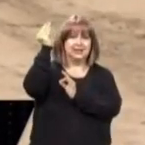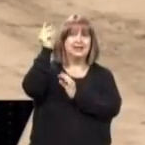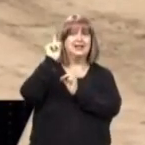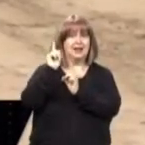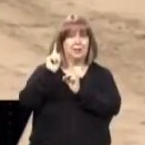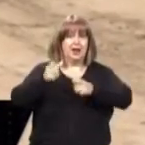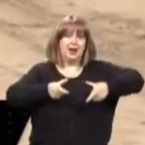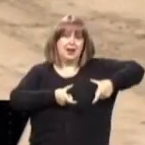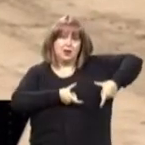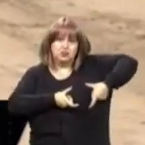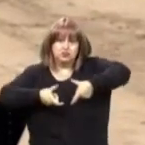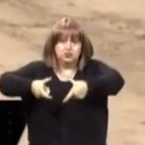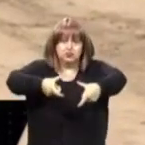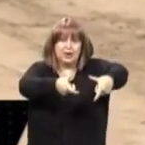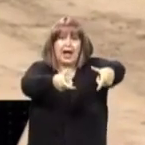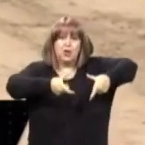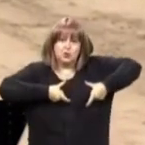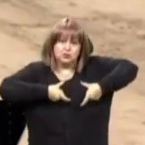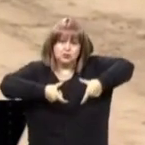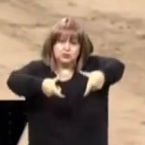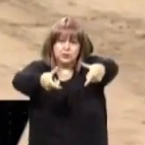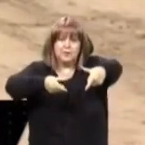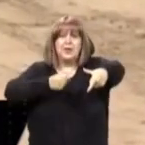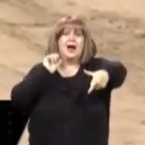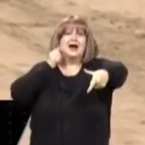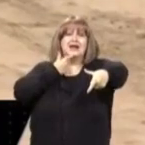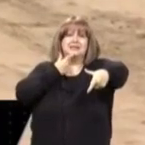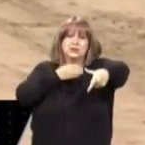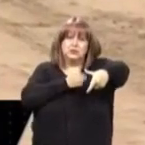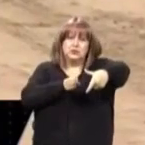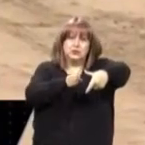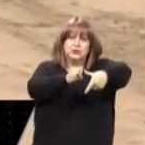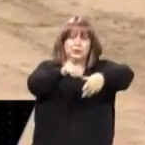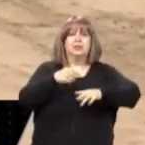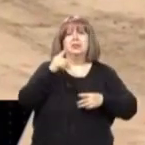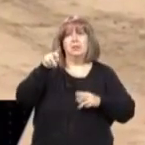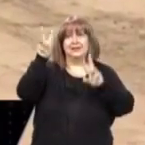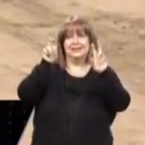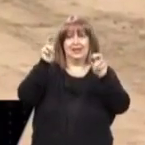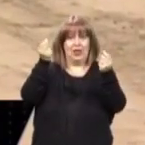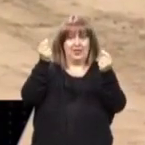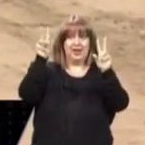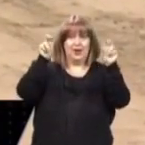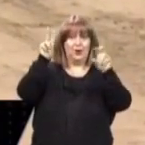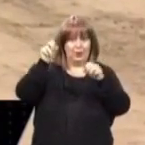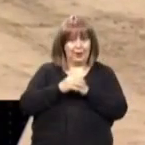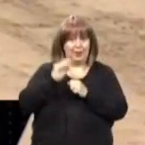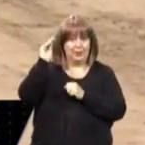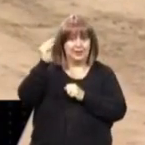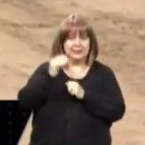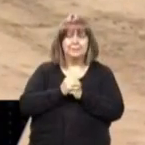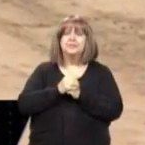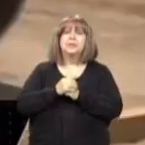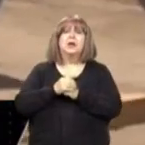la capacidad gasífera que tiene la Argentina, y sí la va a aprovechar probablemente el vecino país generando ingresos. Bueno, Alberto Fernández iba